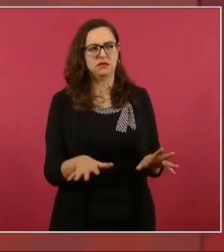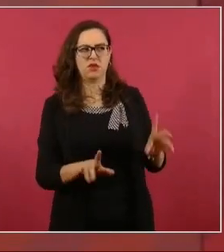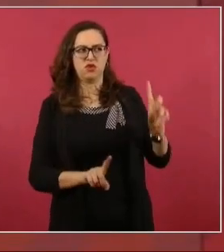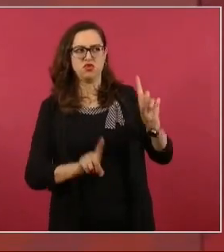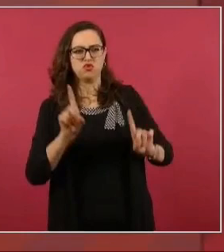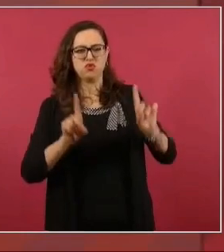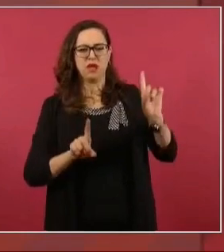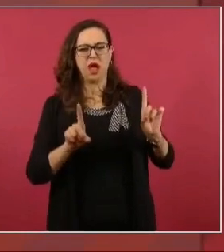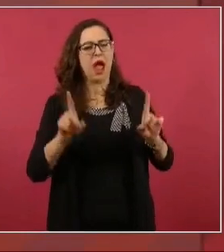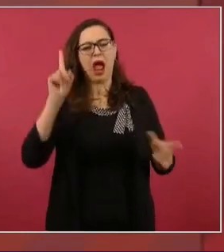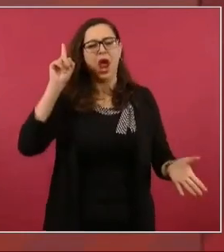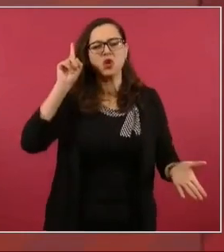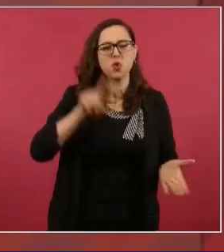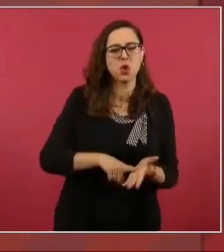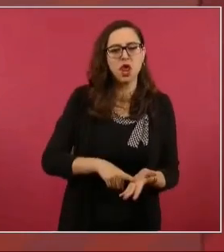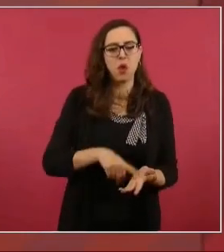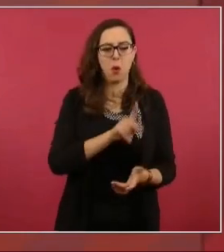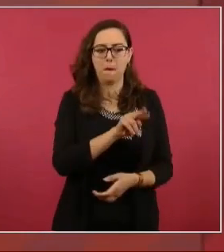Mucha gente